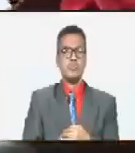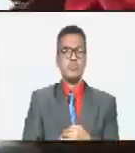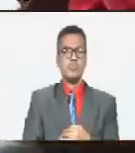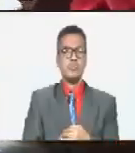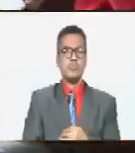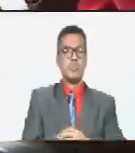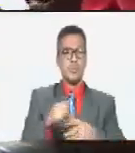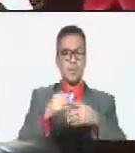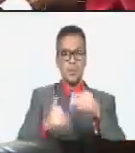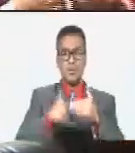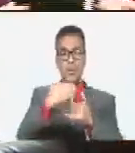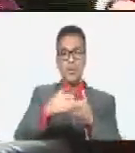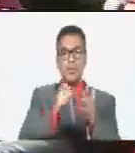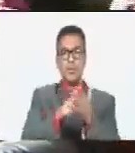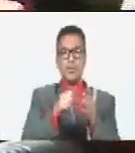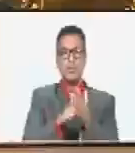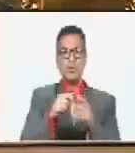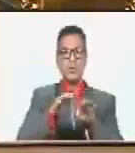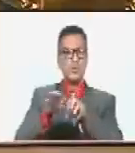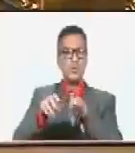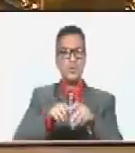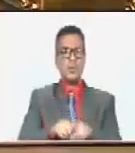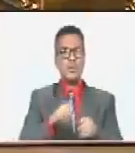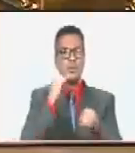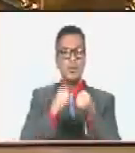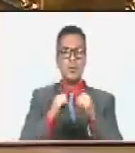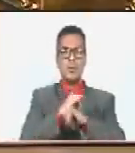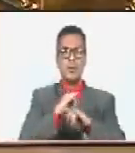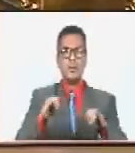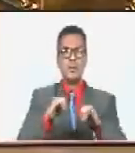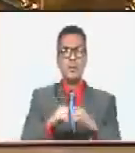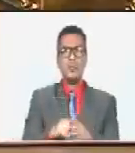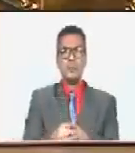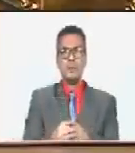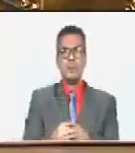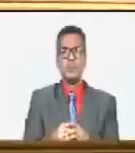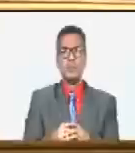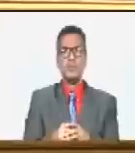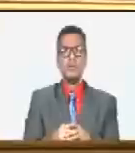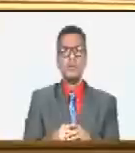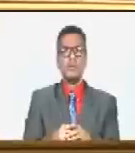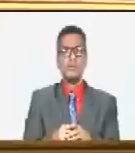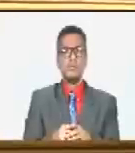Siguiente punto del orden del día, ciudadana secretaria. Agotada la materia del día, señor presidente. En